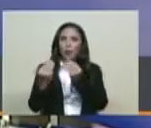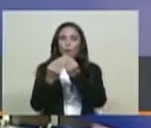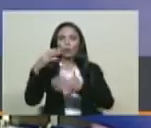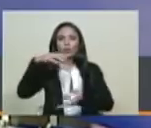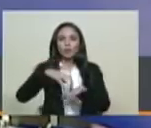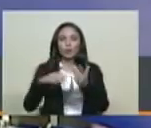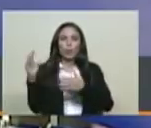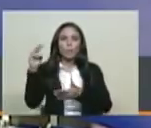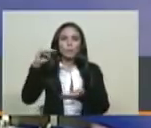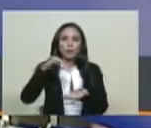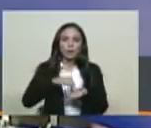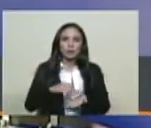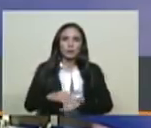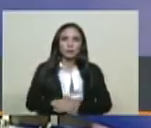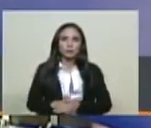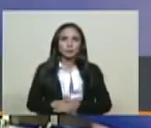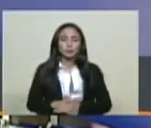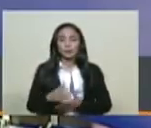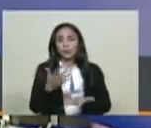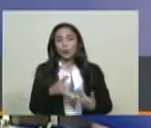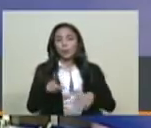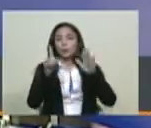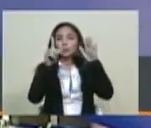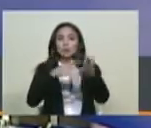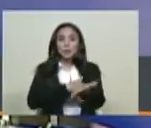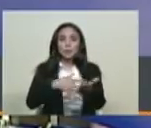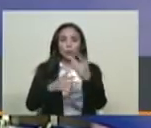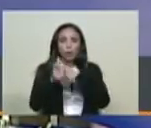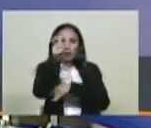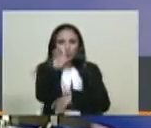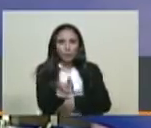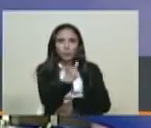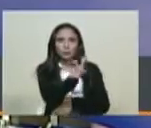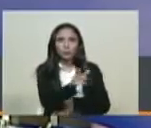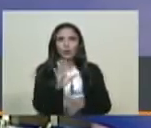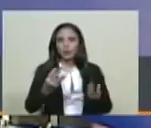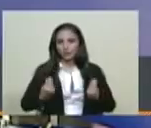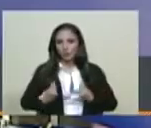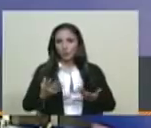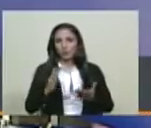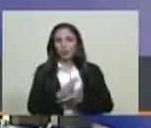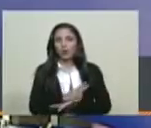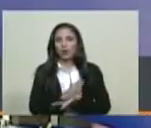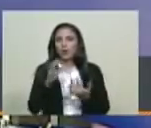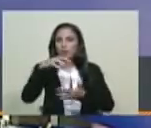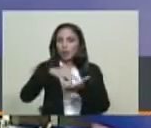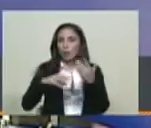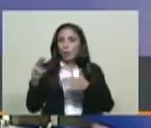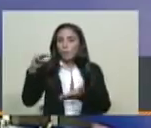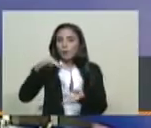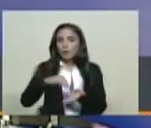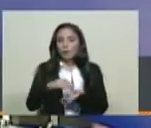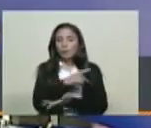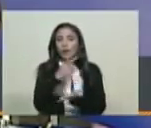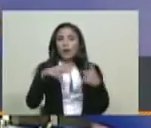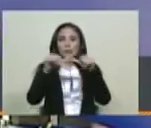Miranda. Más de 6 millones de compatriotas. Y el sistema de Barrio Adentro